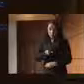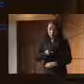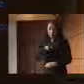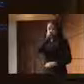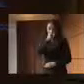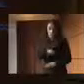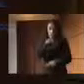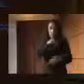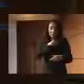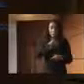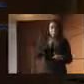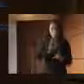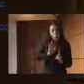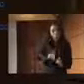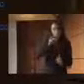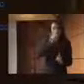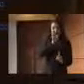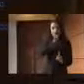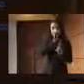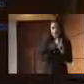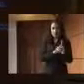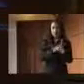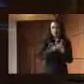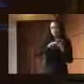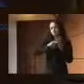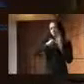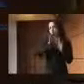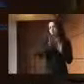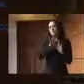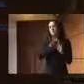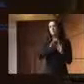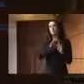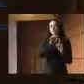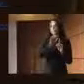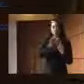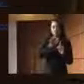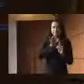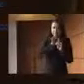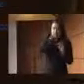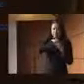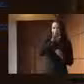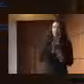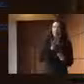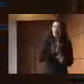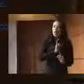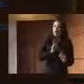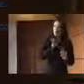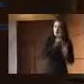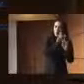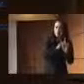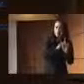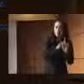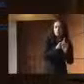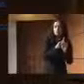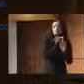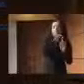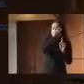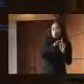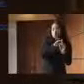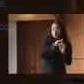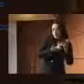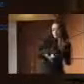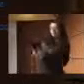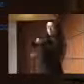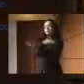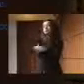características, en este caso se utiliza el término deficiencias individuales, interacciona con una sociedad más o